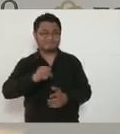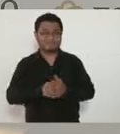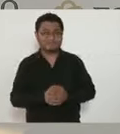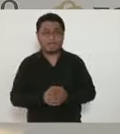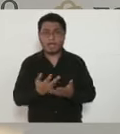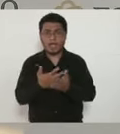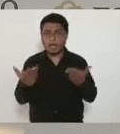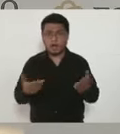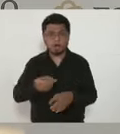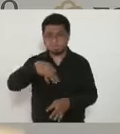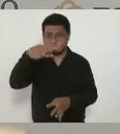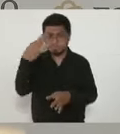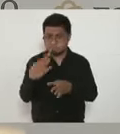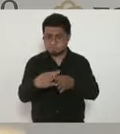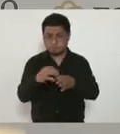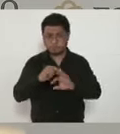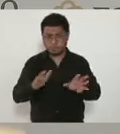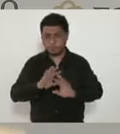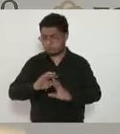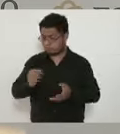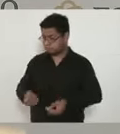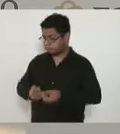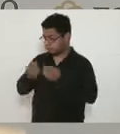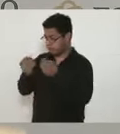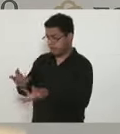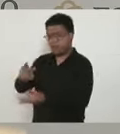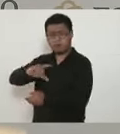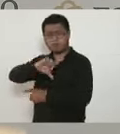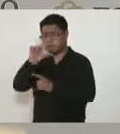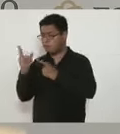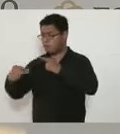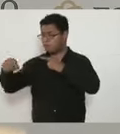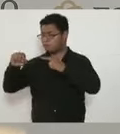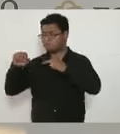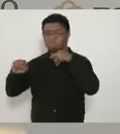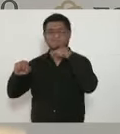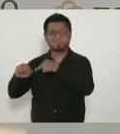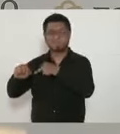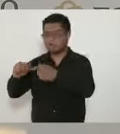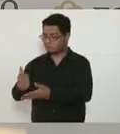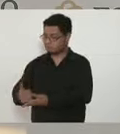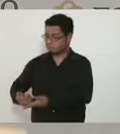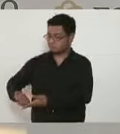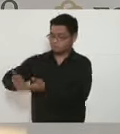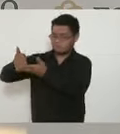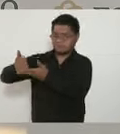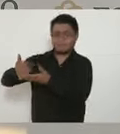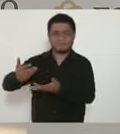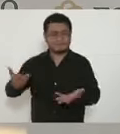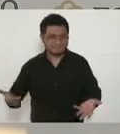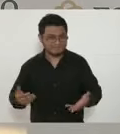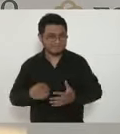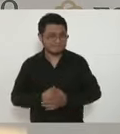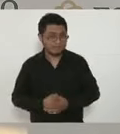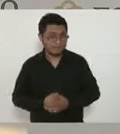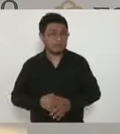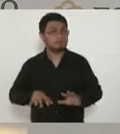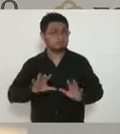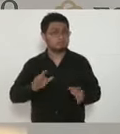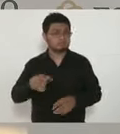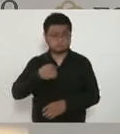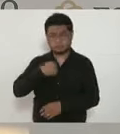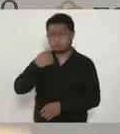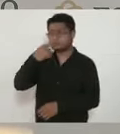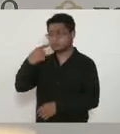hora del sureste, porque como lo expresa